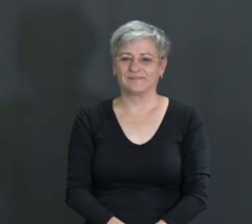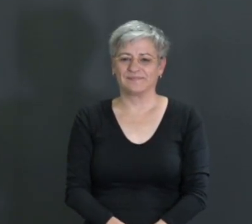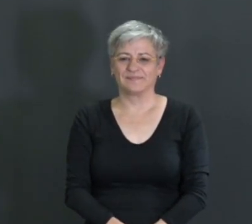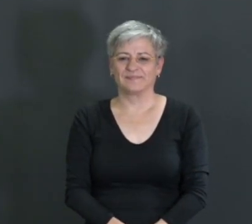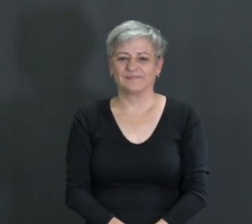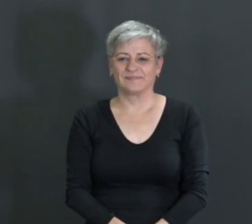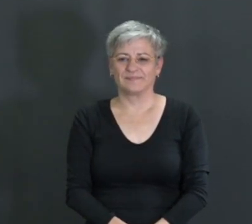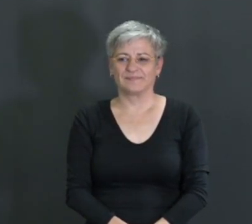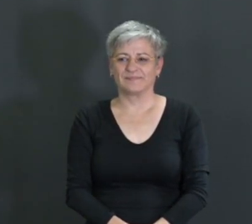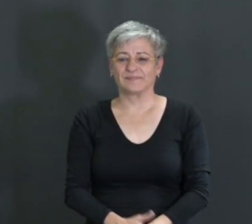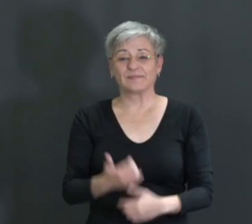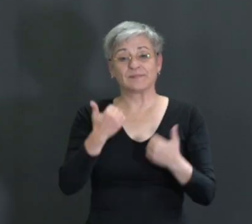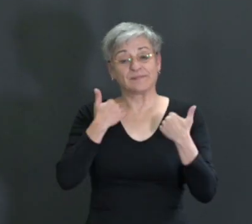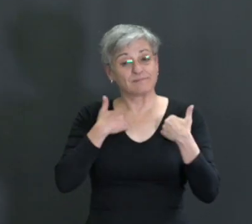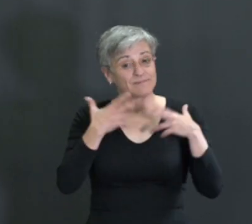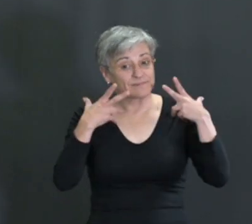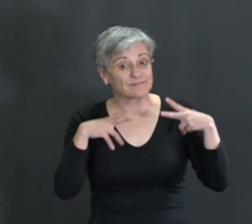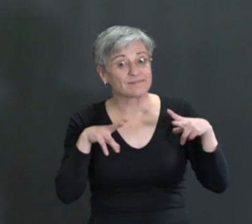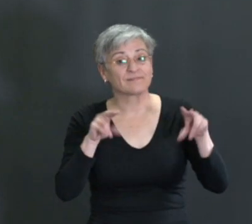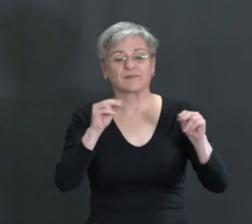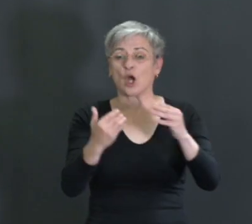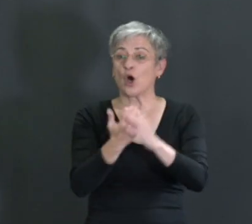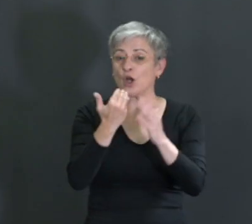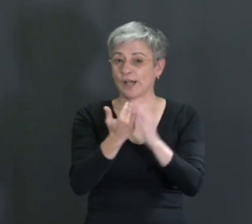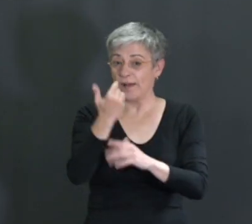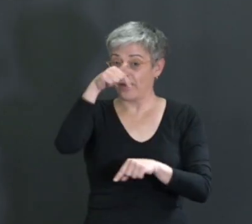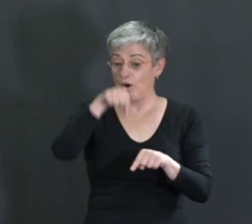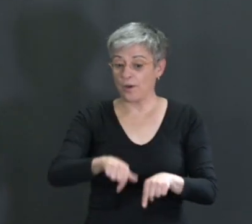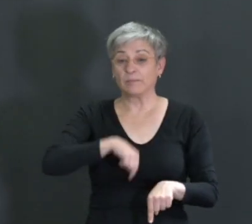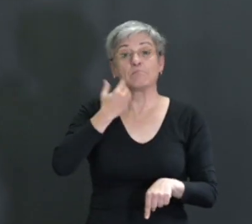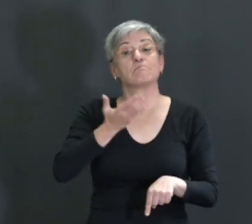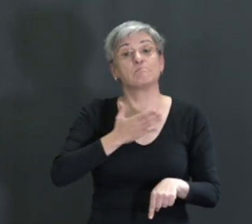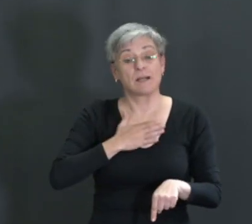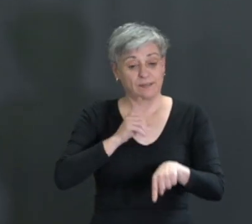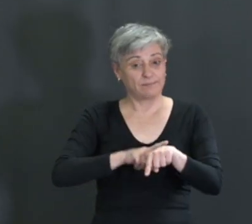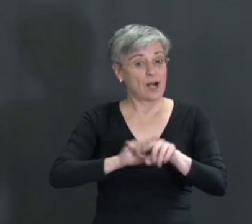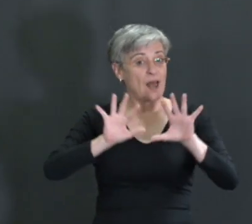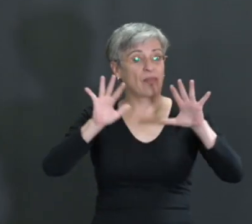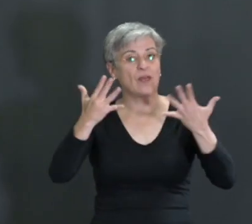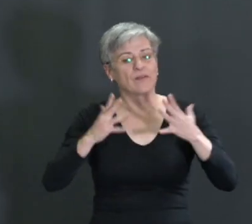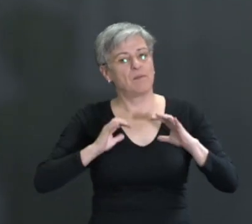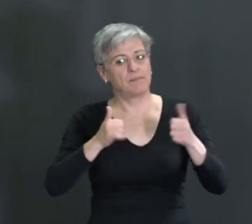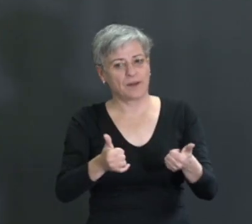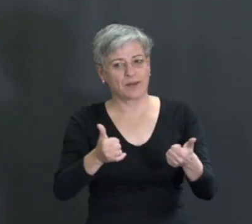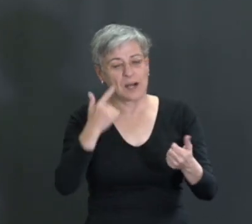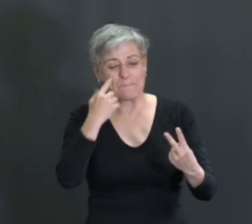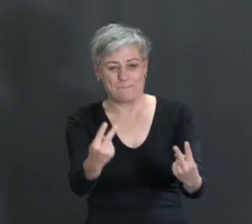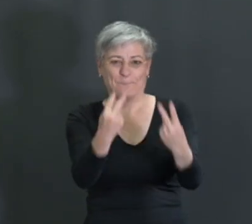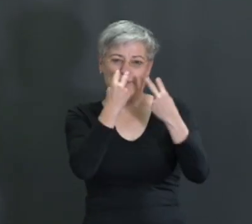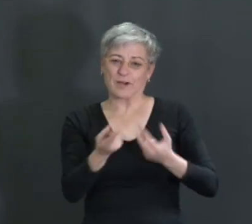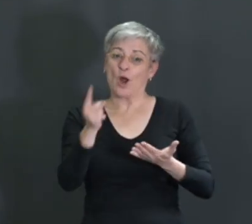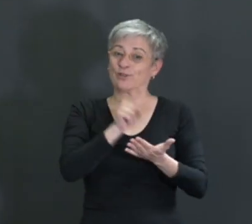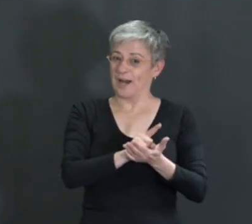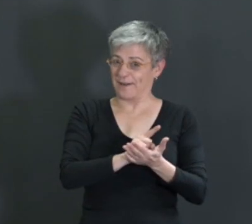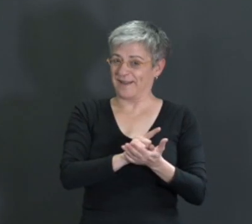Bueno, damos por finalizada la jornada de hoy y mañana a las 10 empezamos y me volverán a ver a mí por aquí,